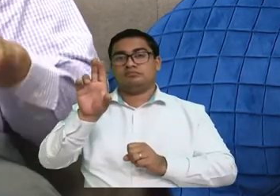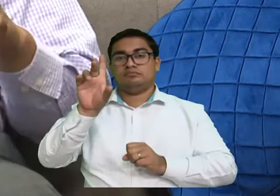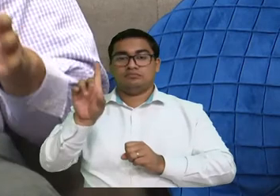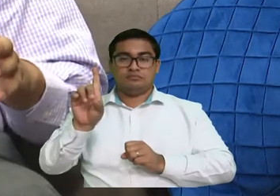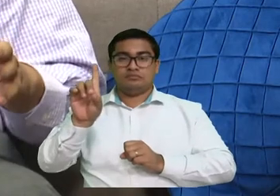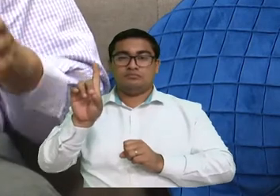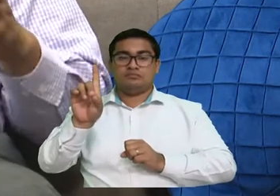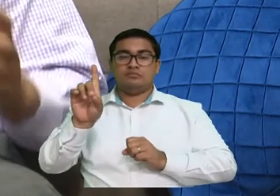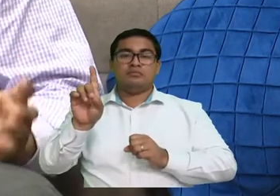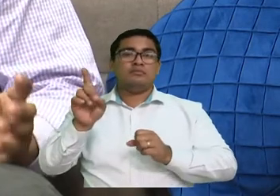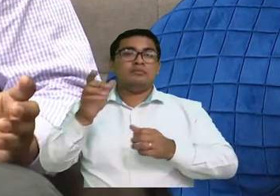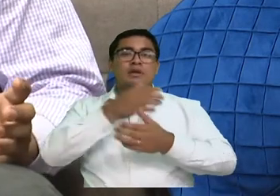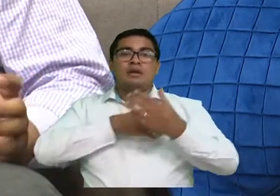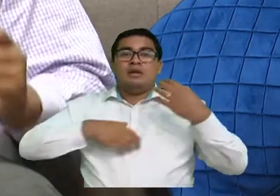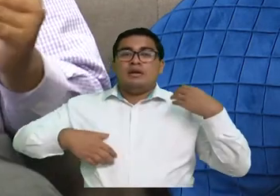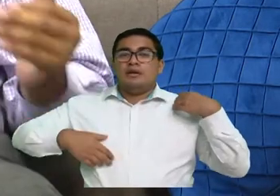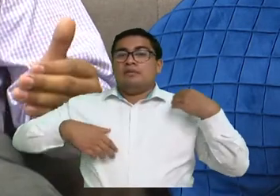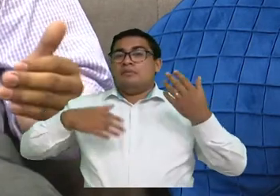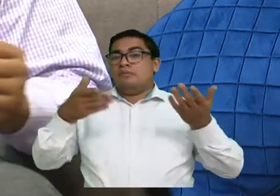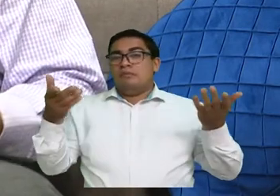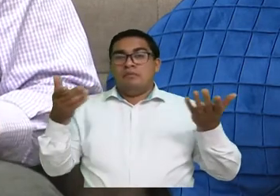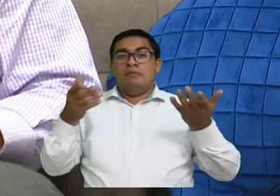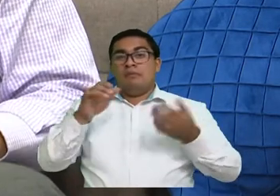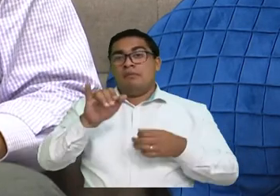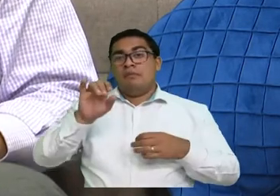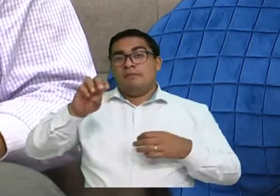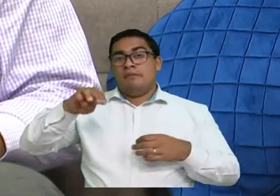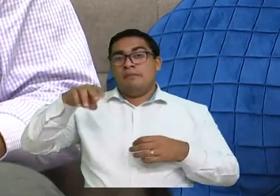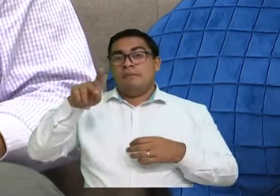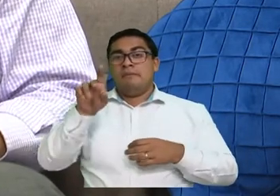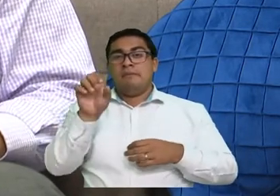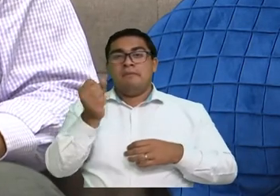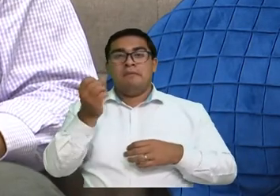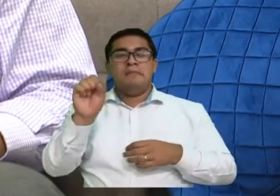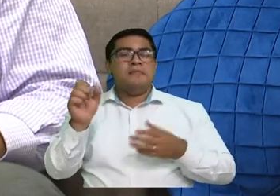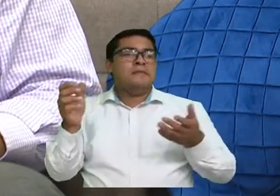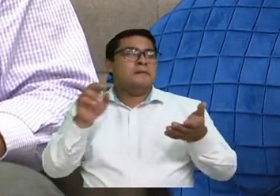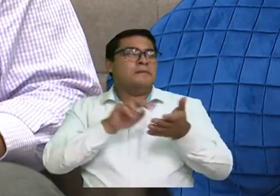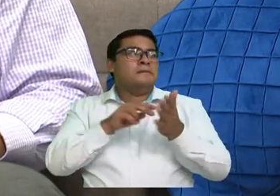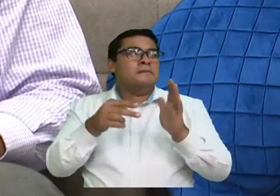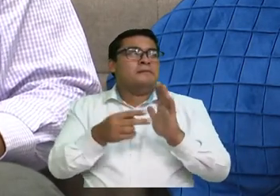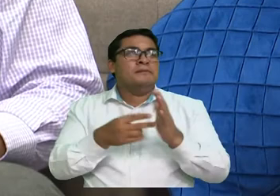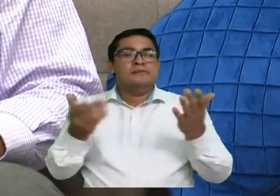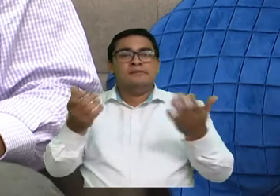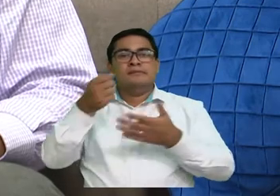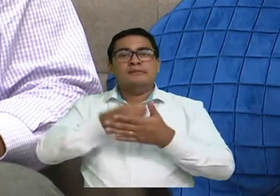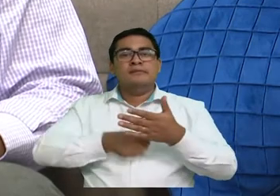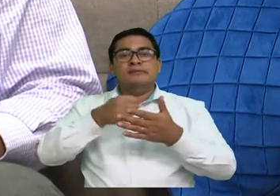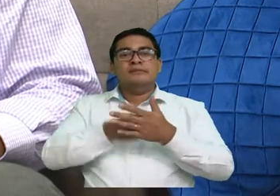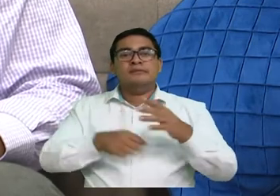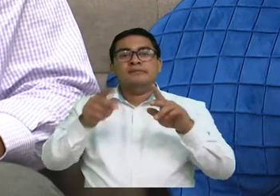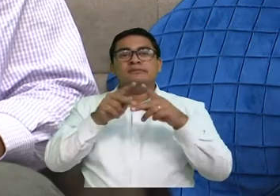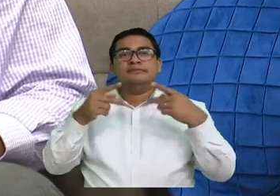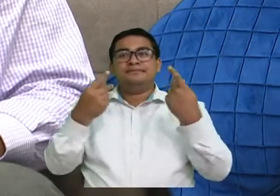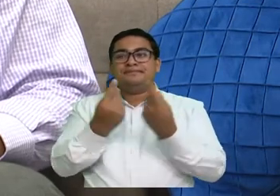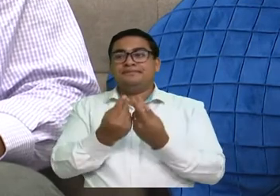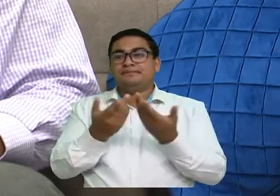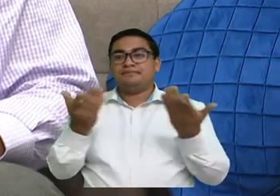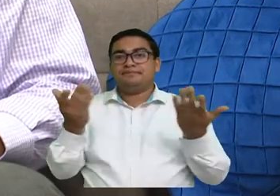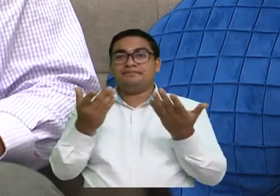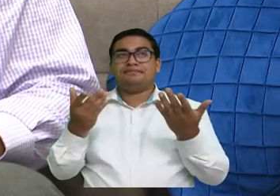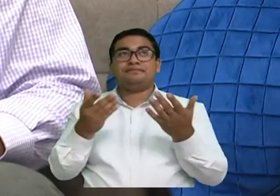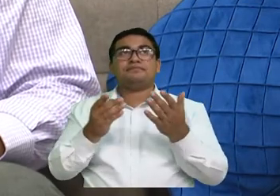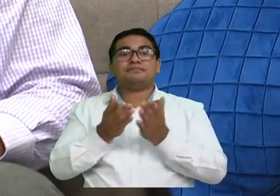con él entendemos lo que ha significado el esfuerzo de nuestro pueblo para garantizar precisamente un incremento en las exportaciones del sector de la